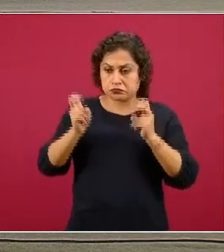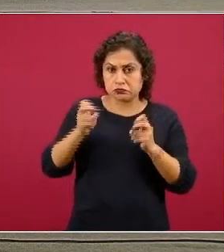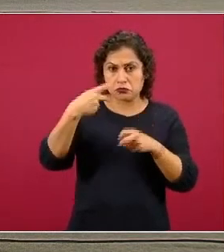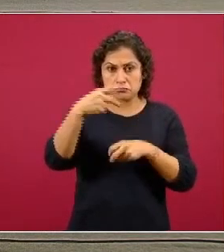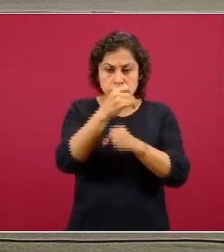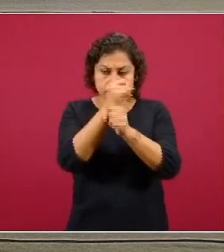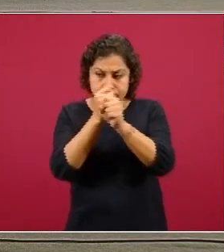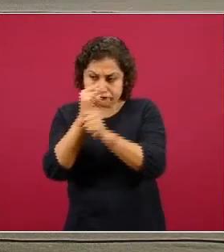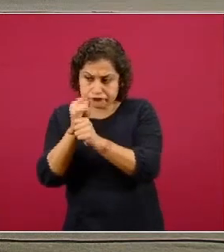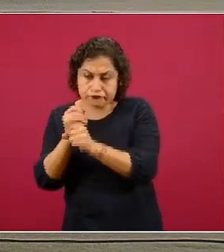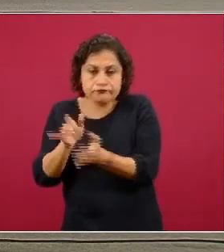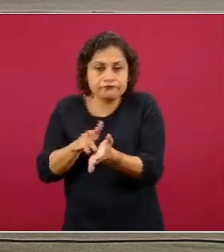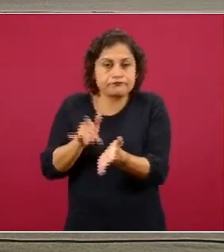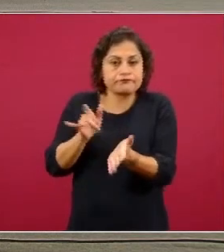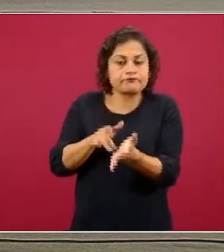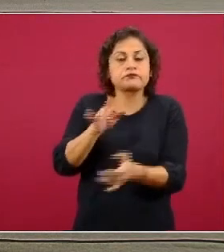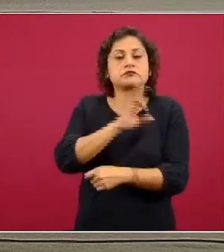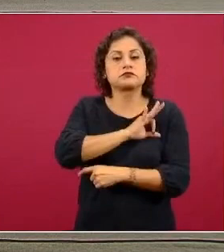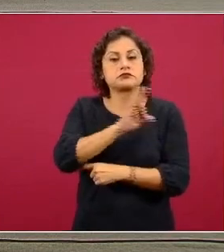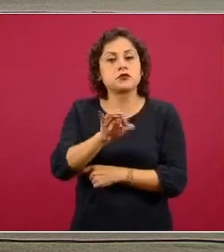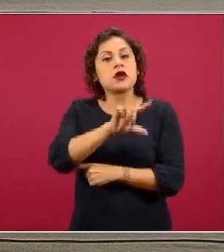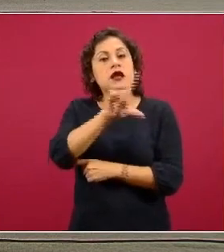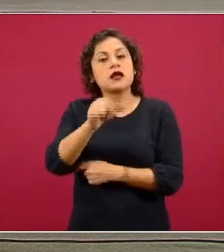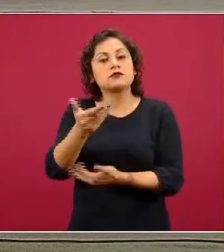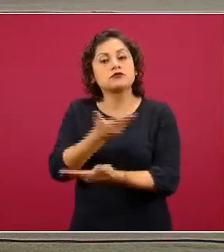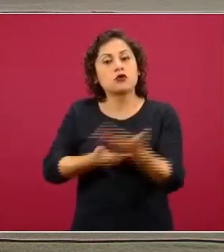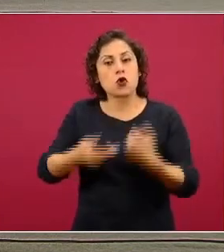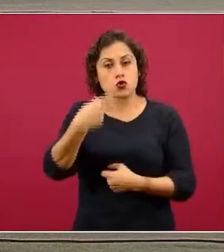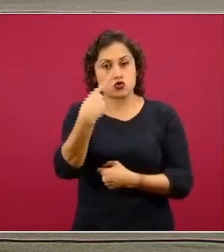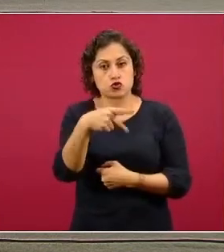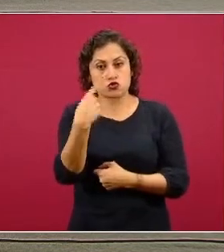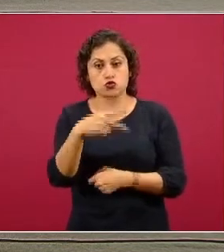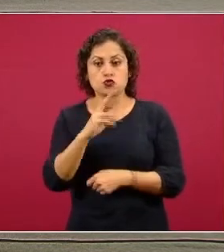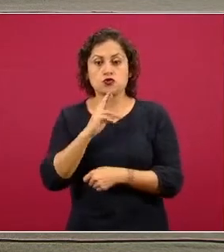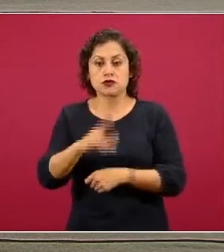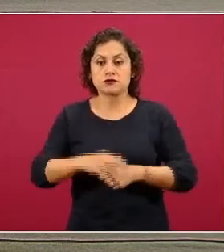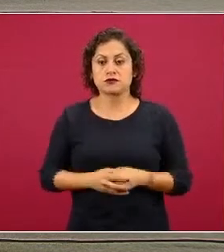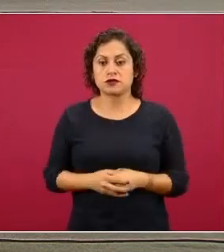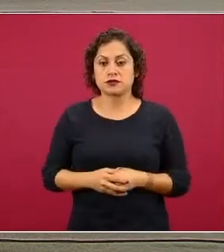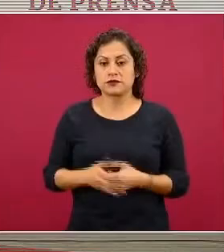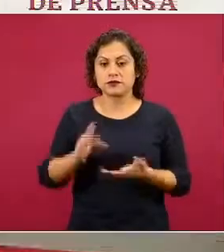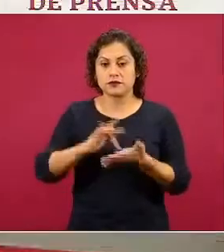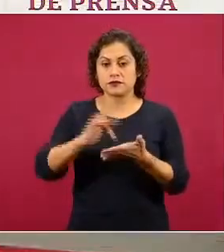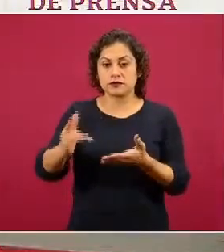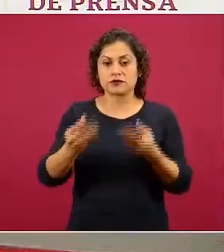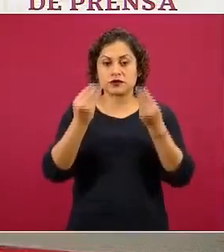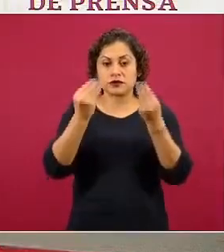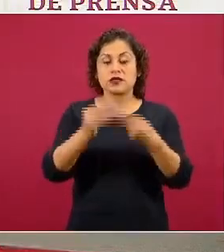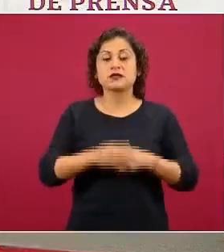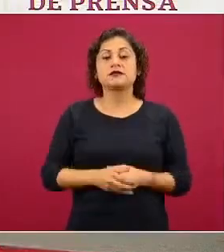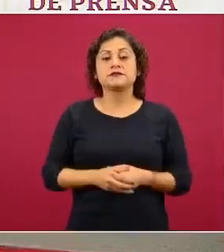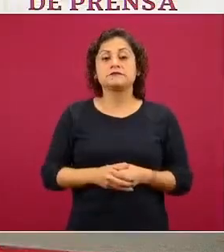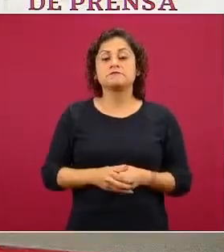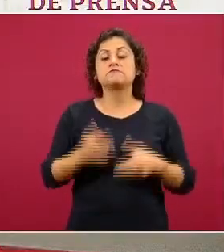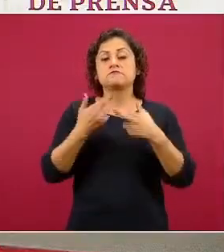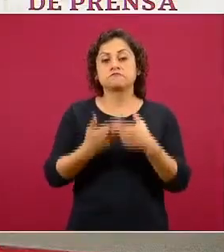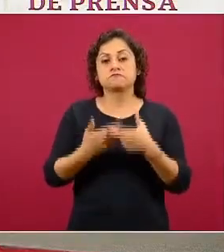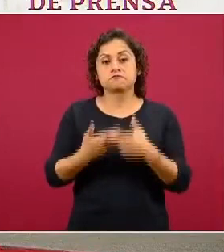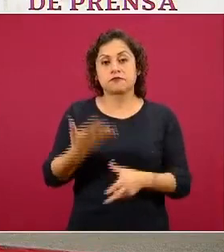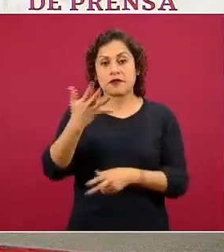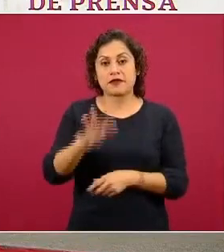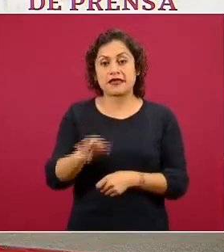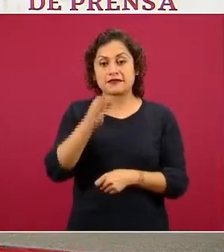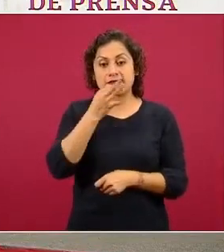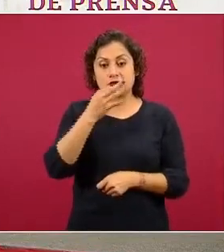puedan explotarlos y puedan también compartir sus resultados. Pues muchas gracias. Tenemos 10 minutos para preguntas.